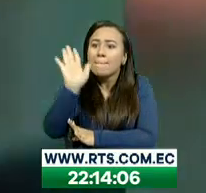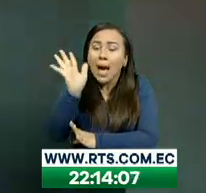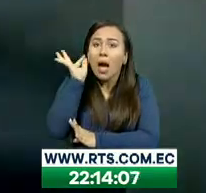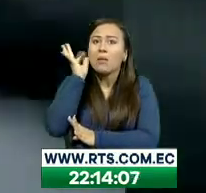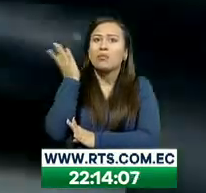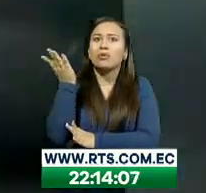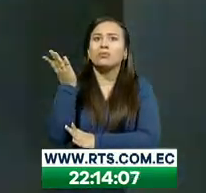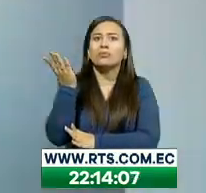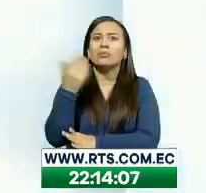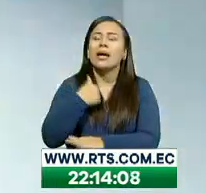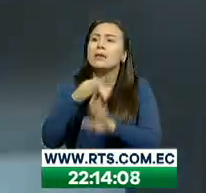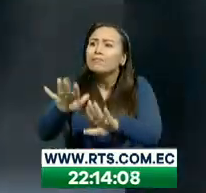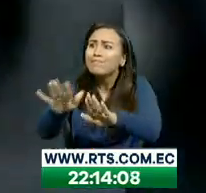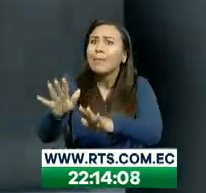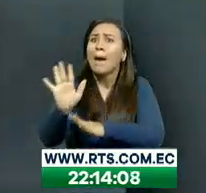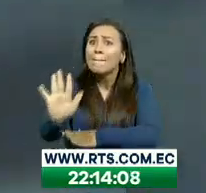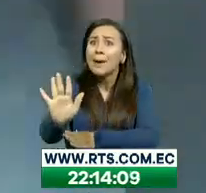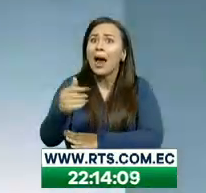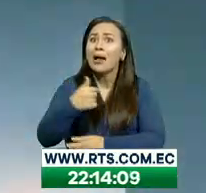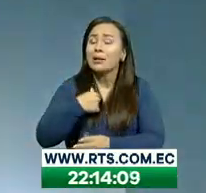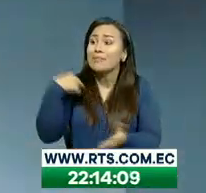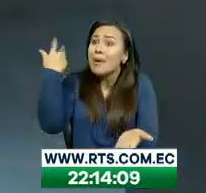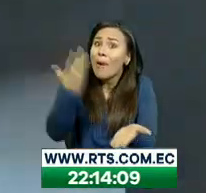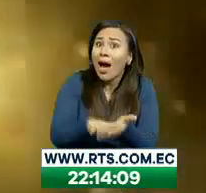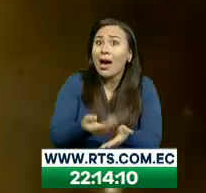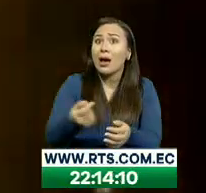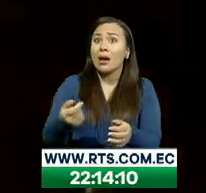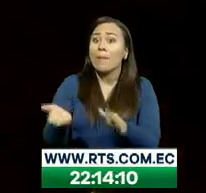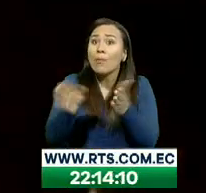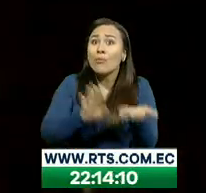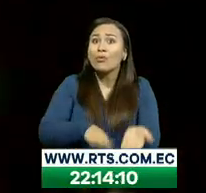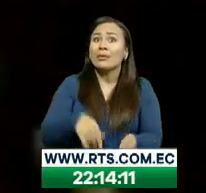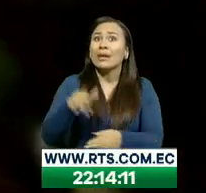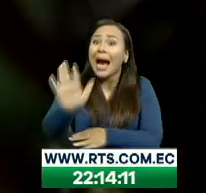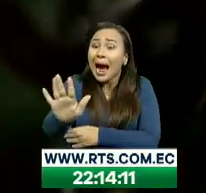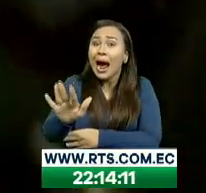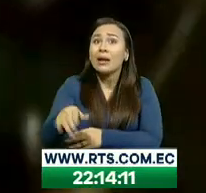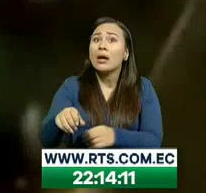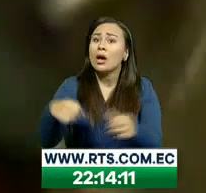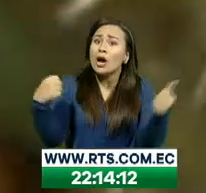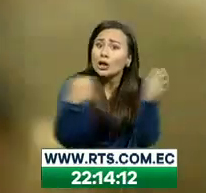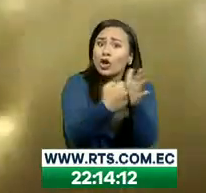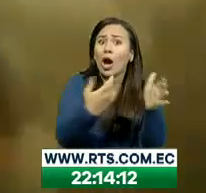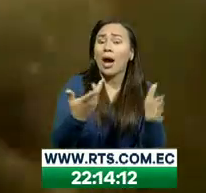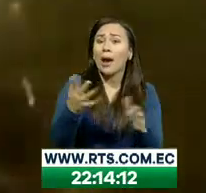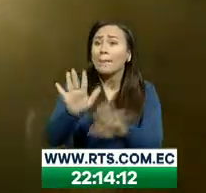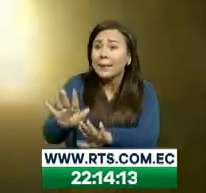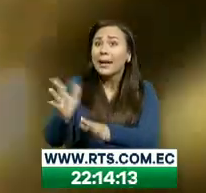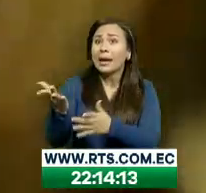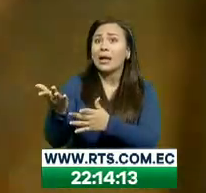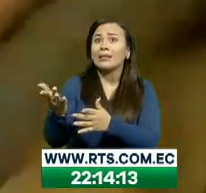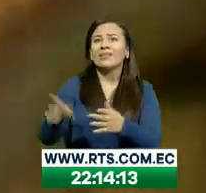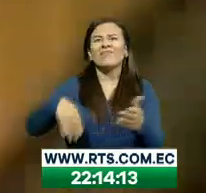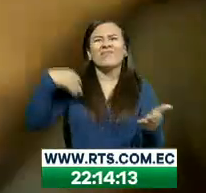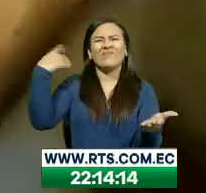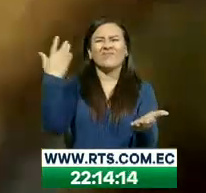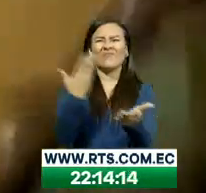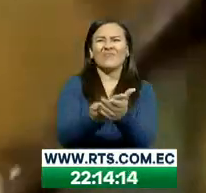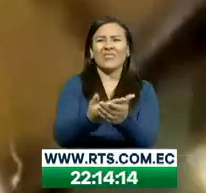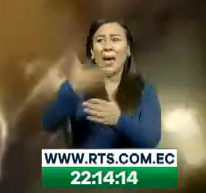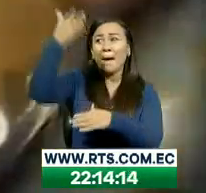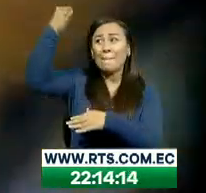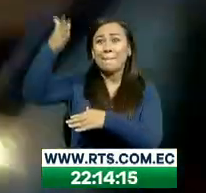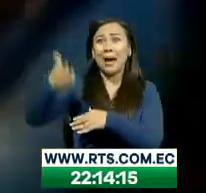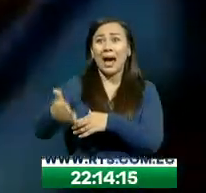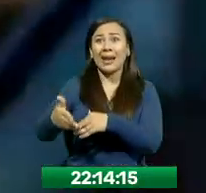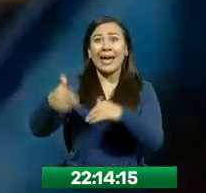Mientras suplicaba a la mujer que detenga la marcha del auto. ¡Me va a chocar, oye! Terminó estrellándose contra la pared